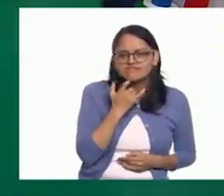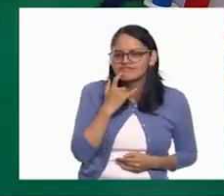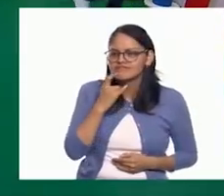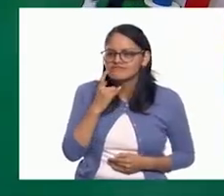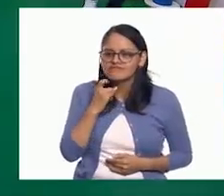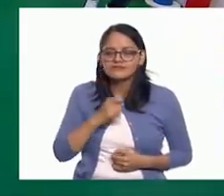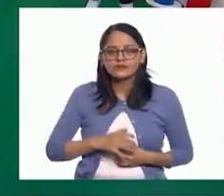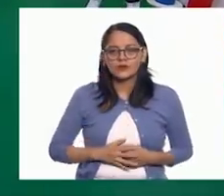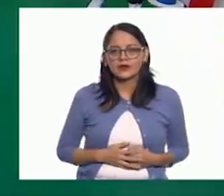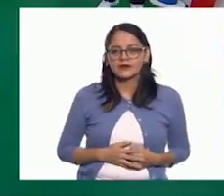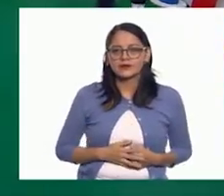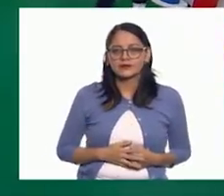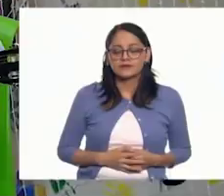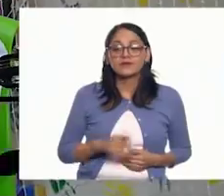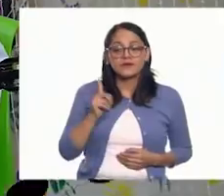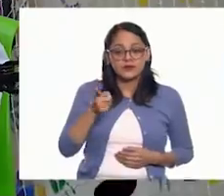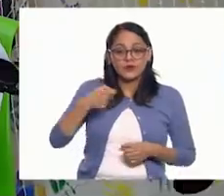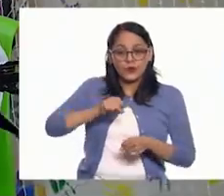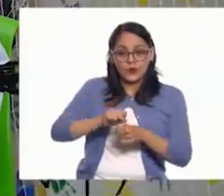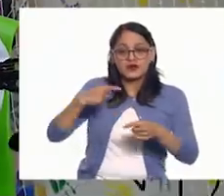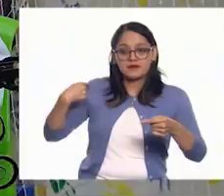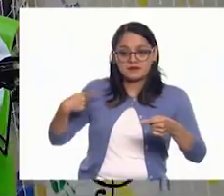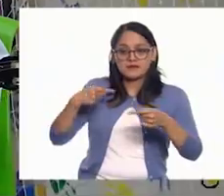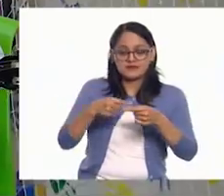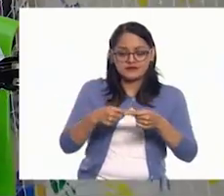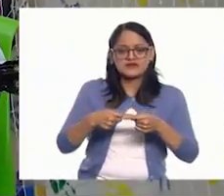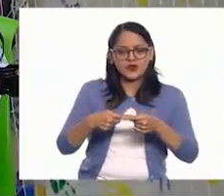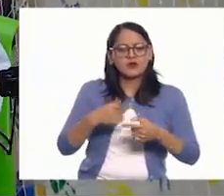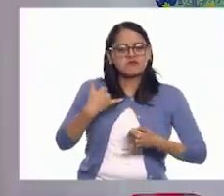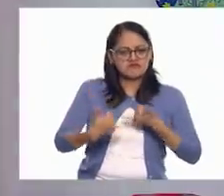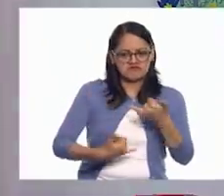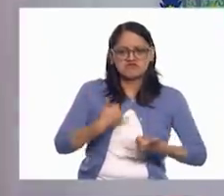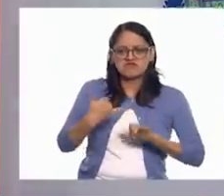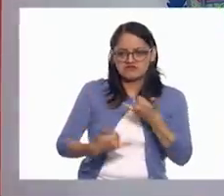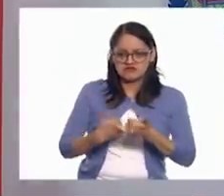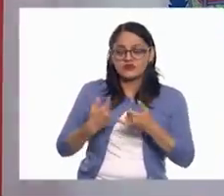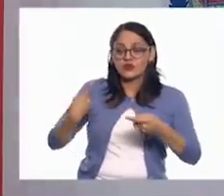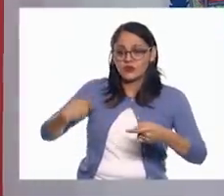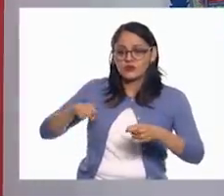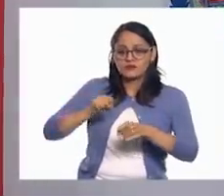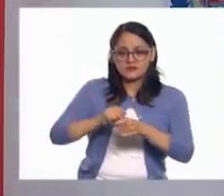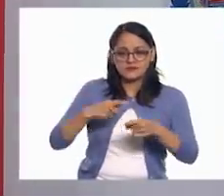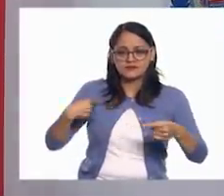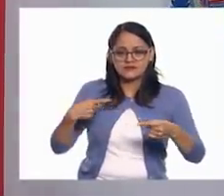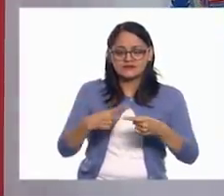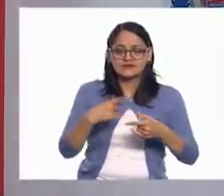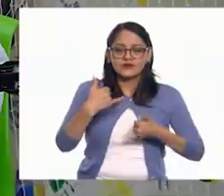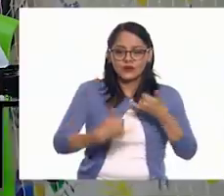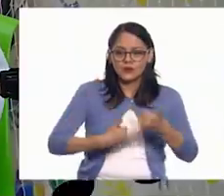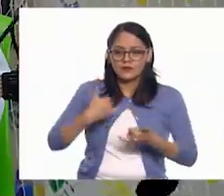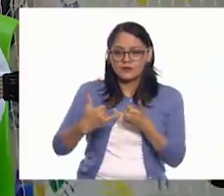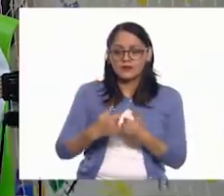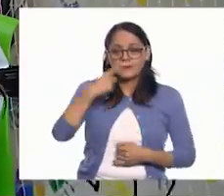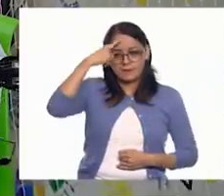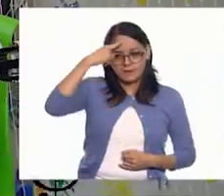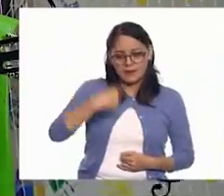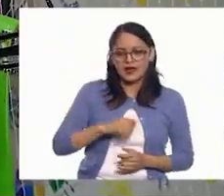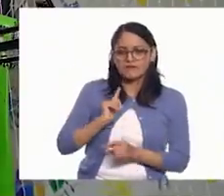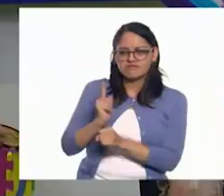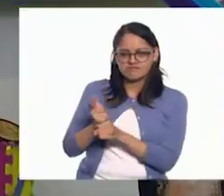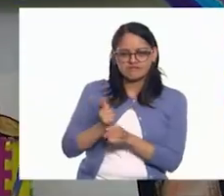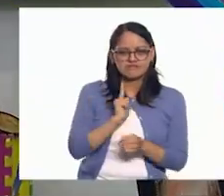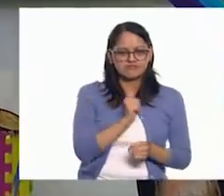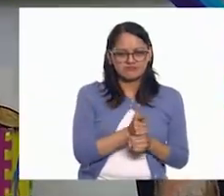espacio poder recorrer. Esta semana pude jugar. Esta semana pude jugar. Para secuencias